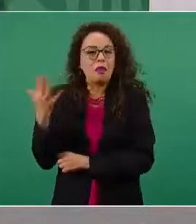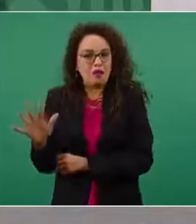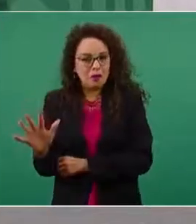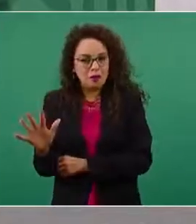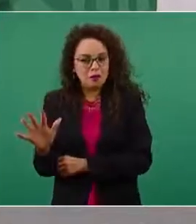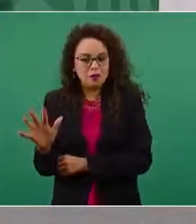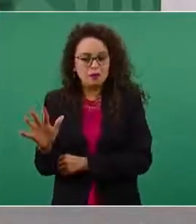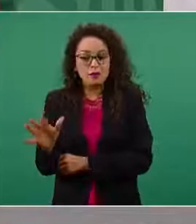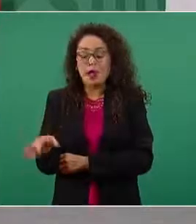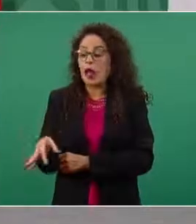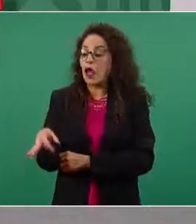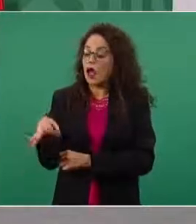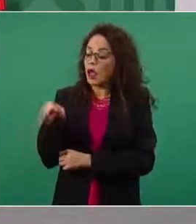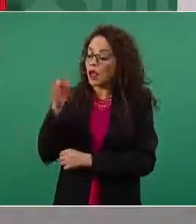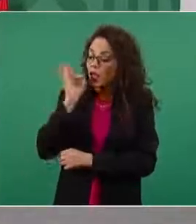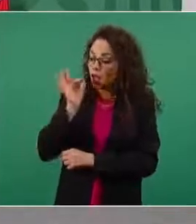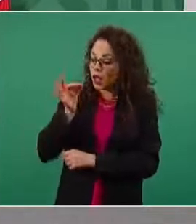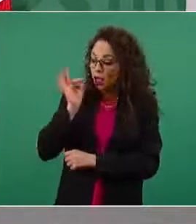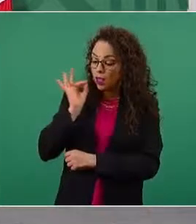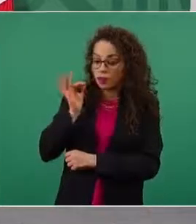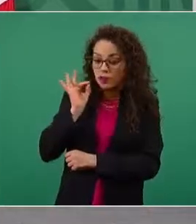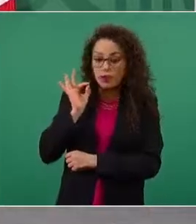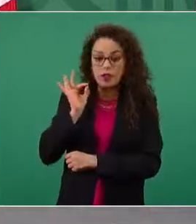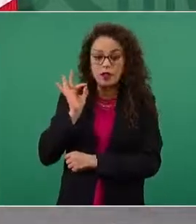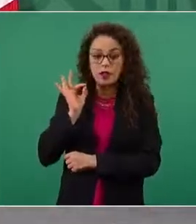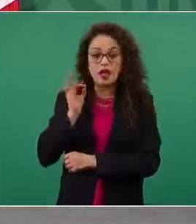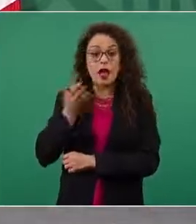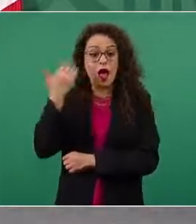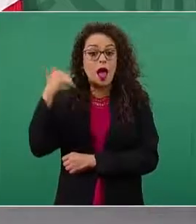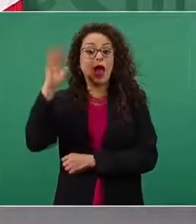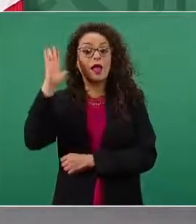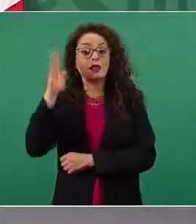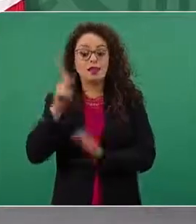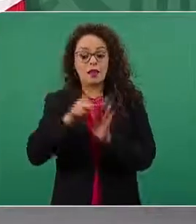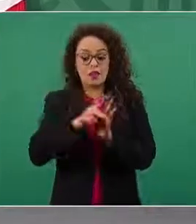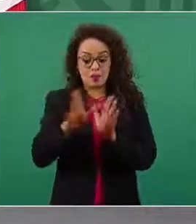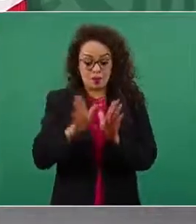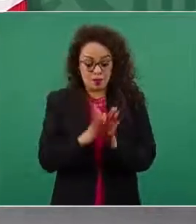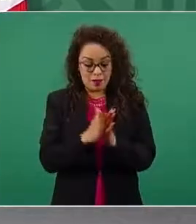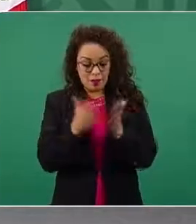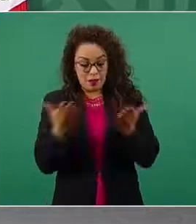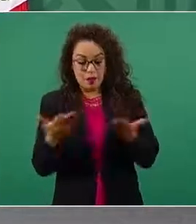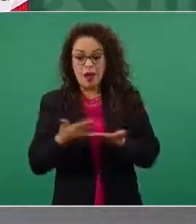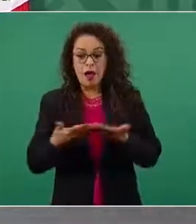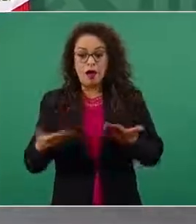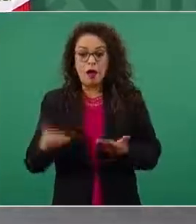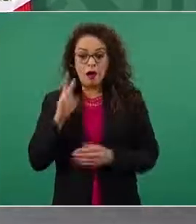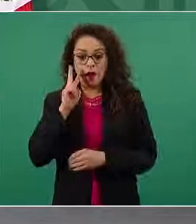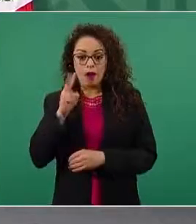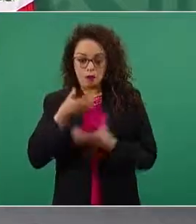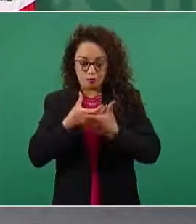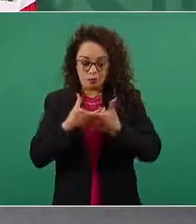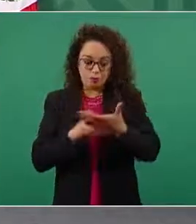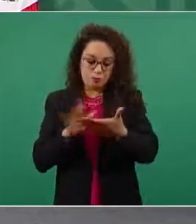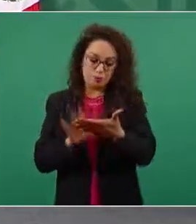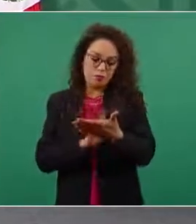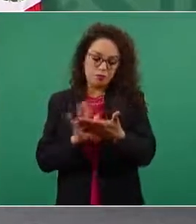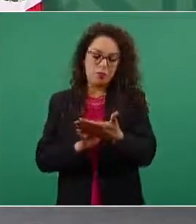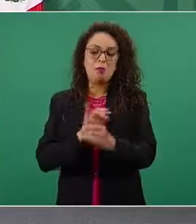tomar el café. Antes era leer el periódico, pero ahora ya es el internet,